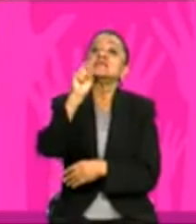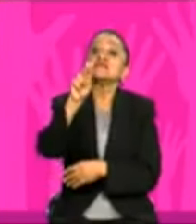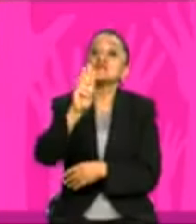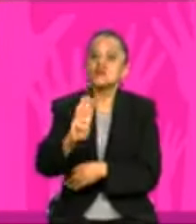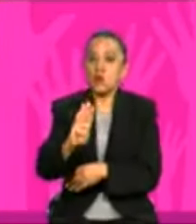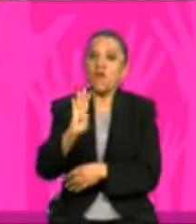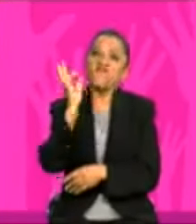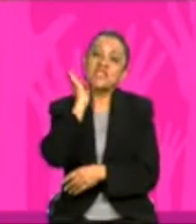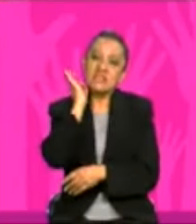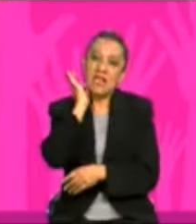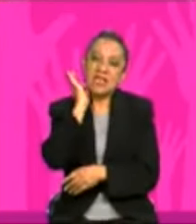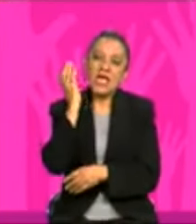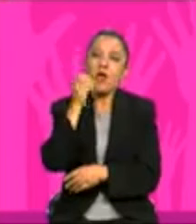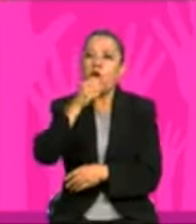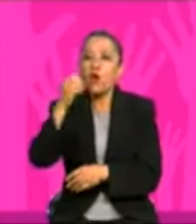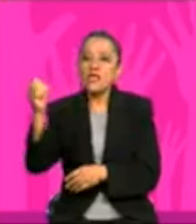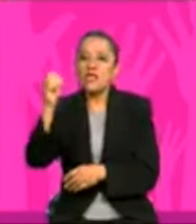oriente, de la zona sur,